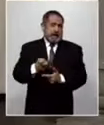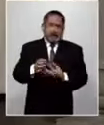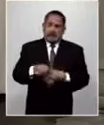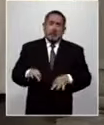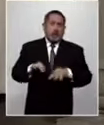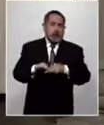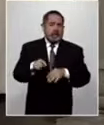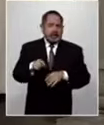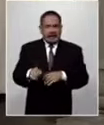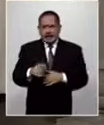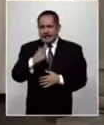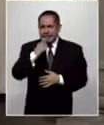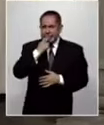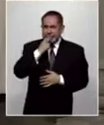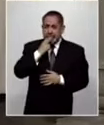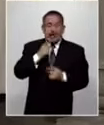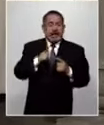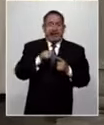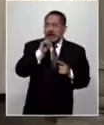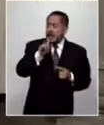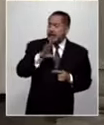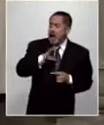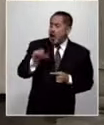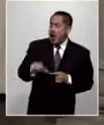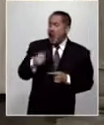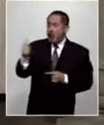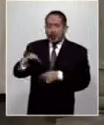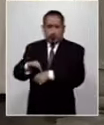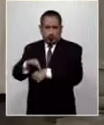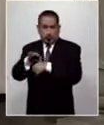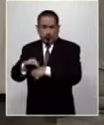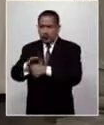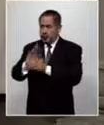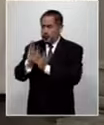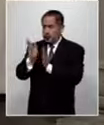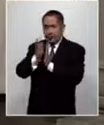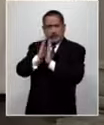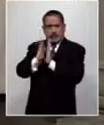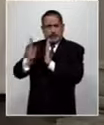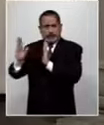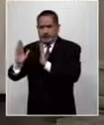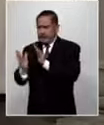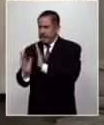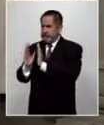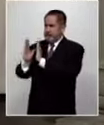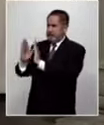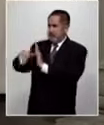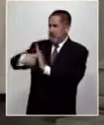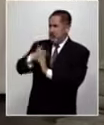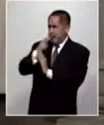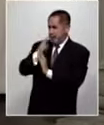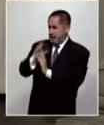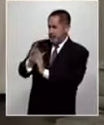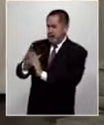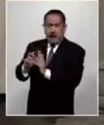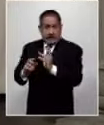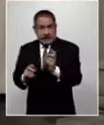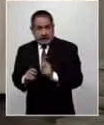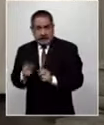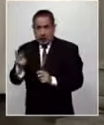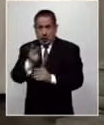y preservar físicamente lo que se tenga que preservar de manera física. Porque para